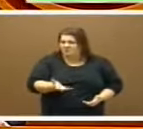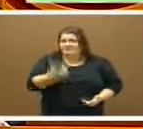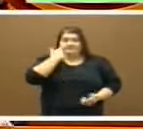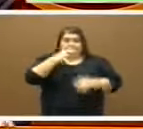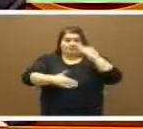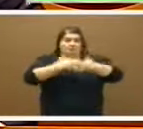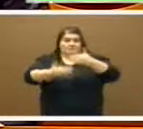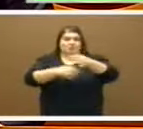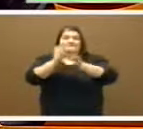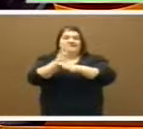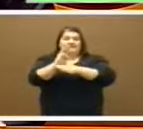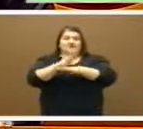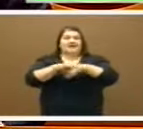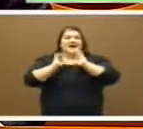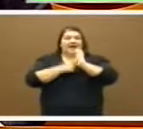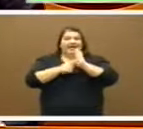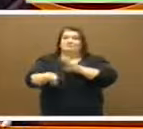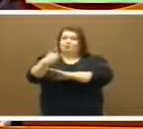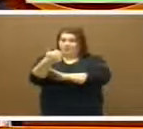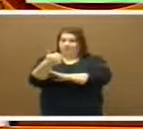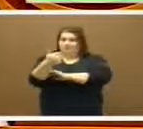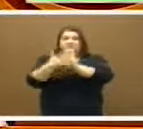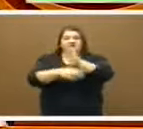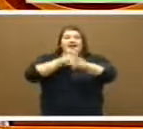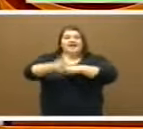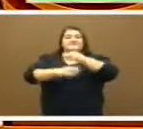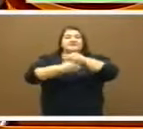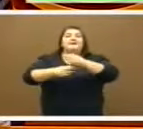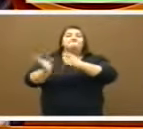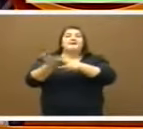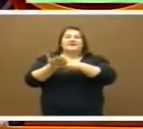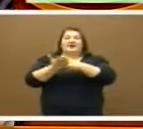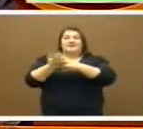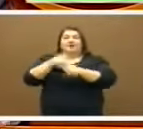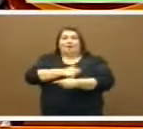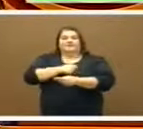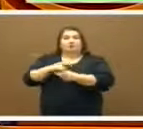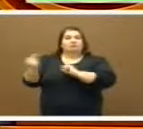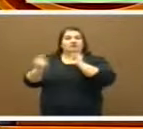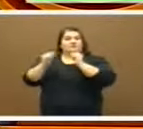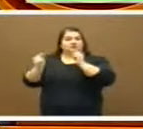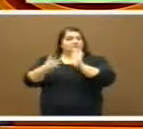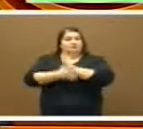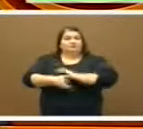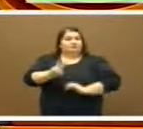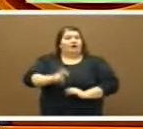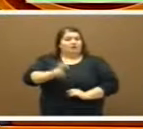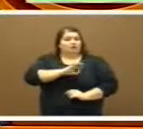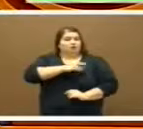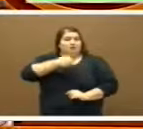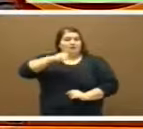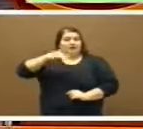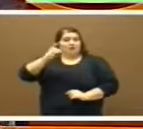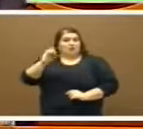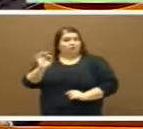parlamentario para aprobar una ley que incluye las enmiendas parciales y su debate en comisión, legítimo totalmente, señor Amado.